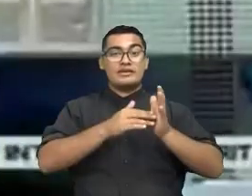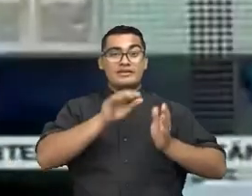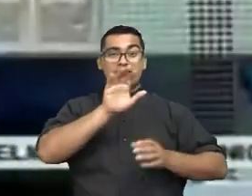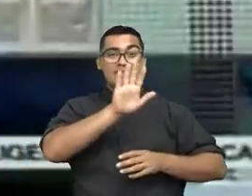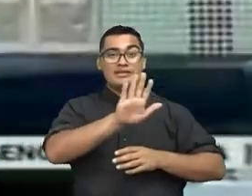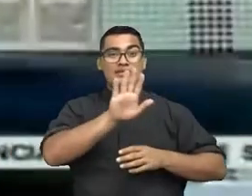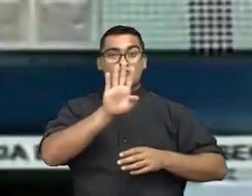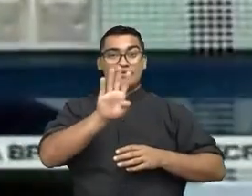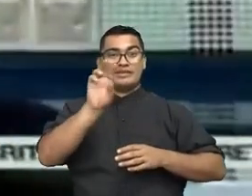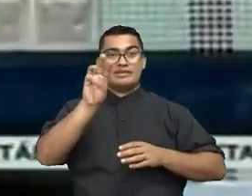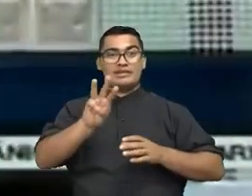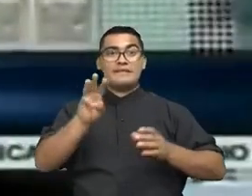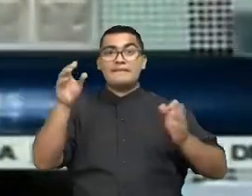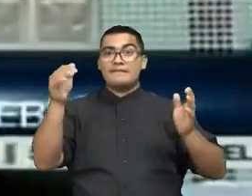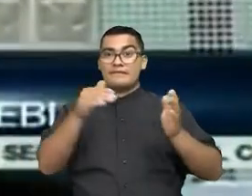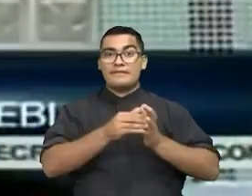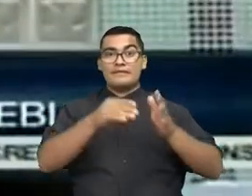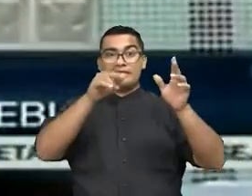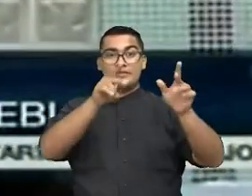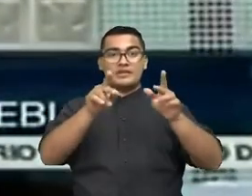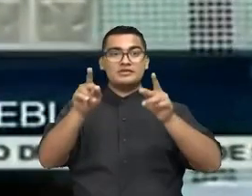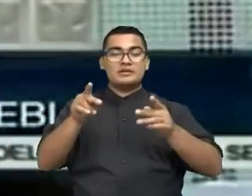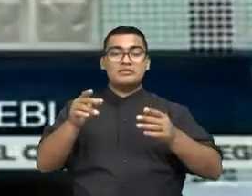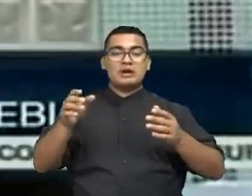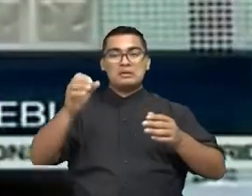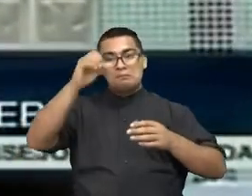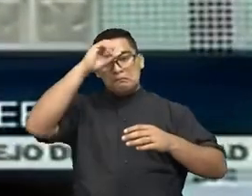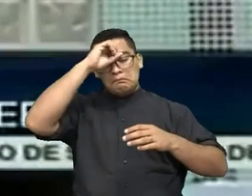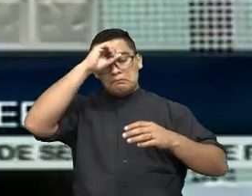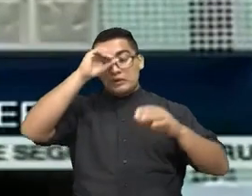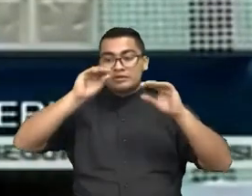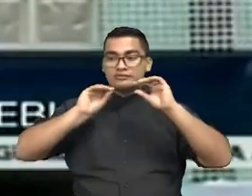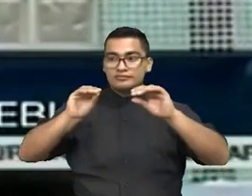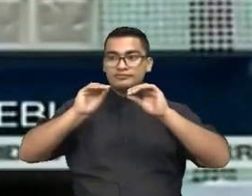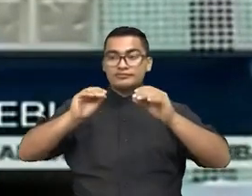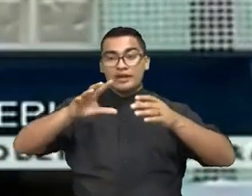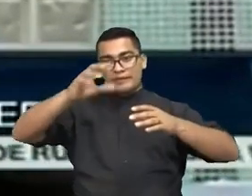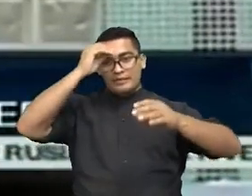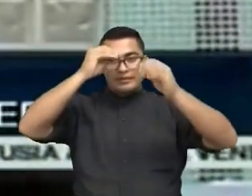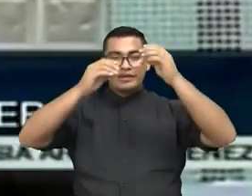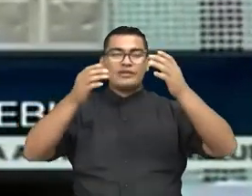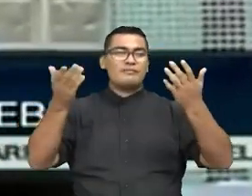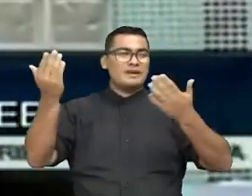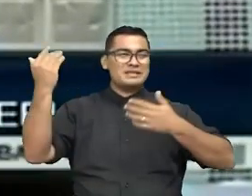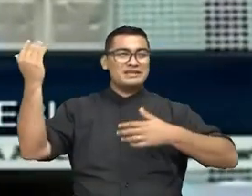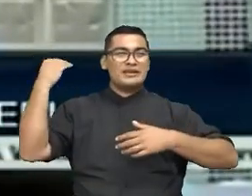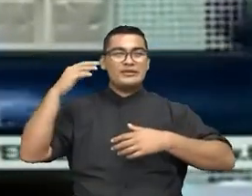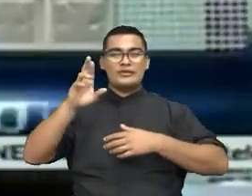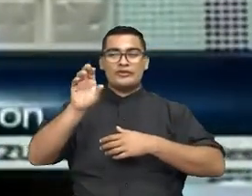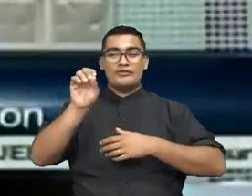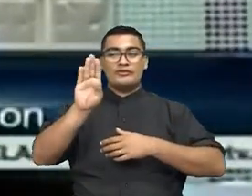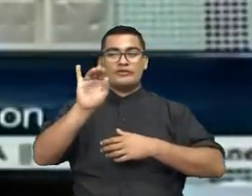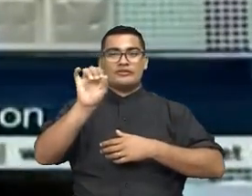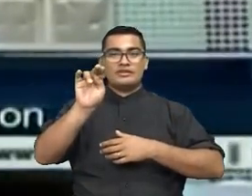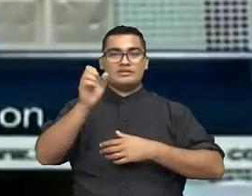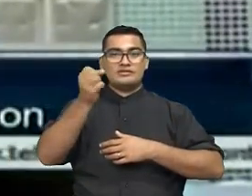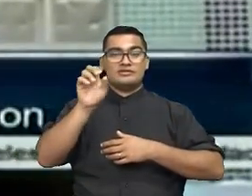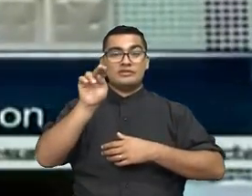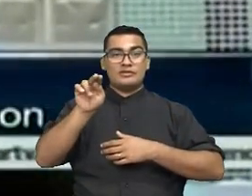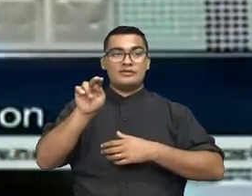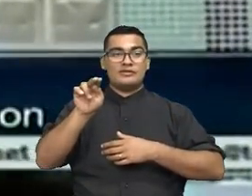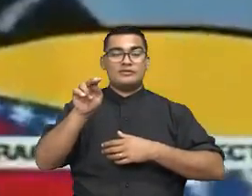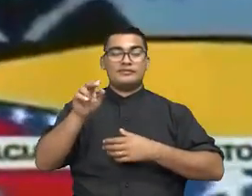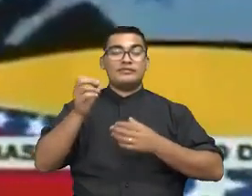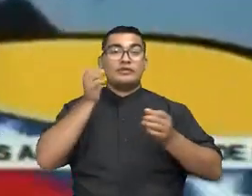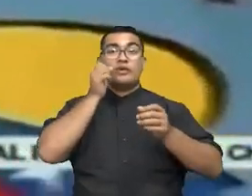1.484.543 venezolanas y venezolanos alfabetizados. Esto gracias a la misión Robinson. La nación suramericana alcanzó uno de los